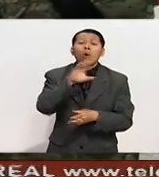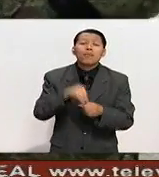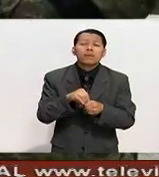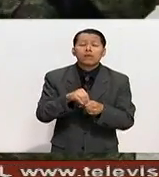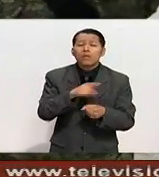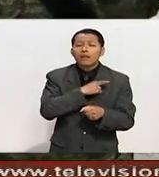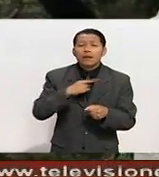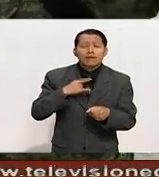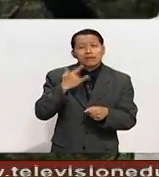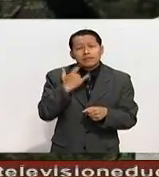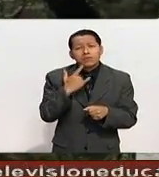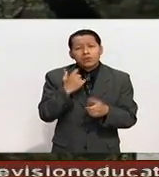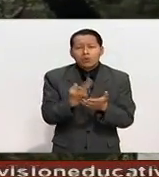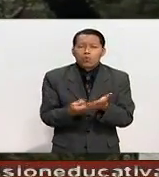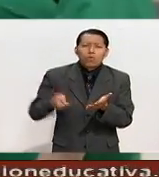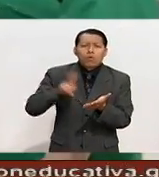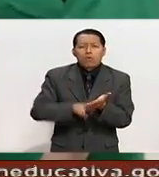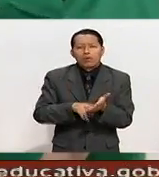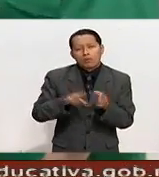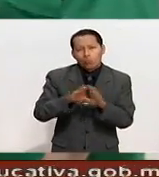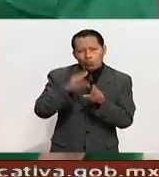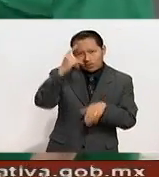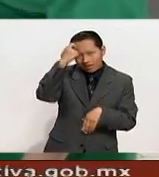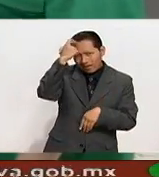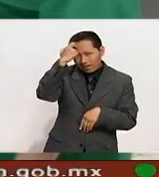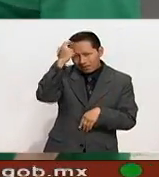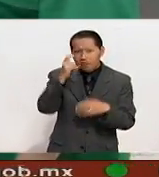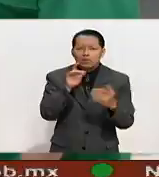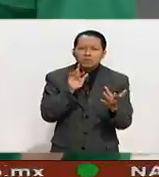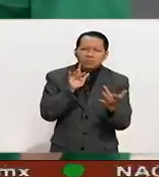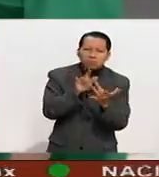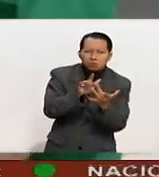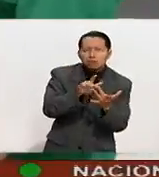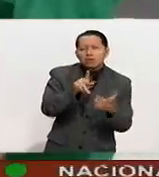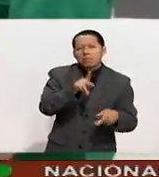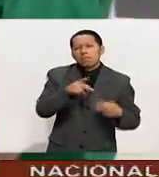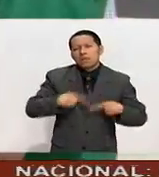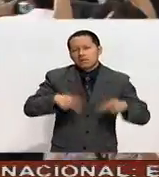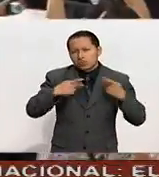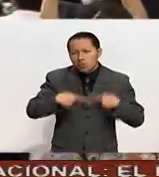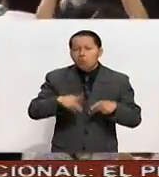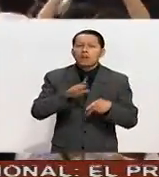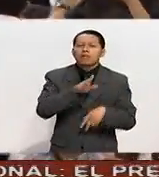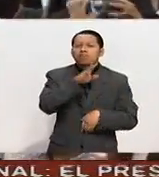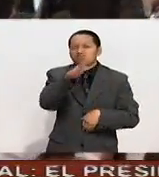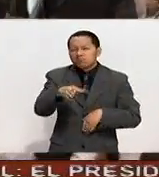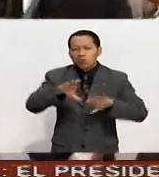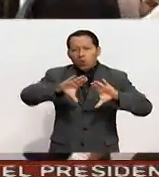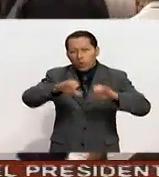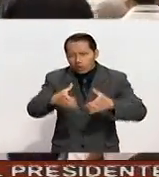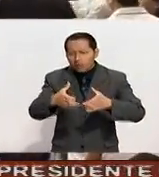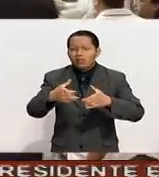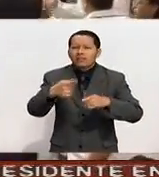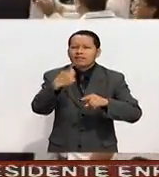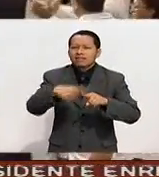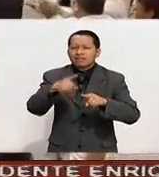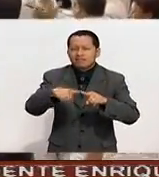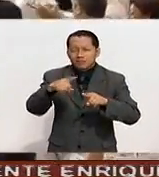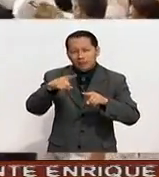redoblar acciones, ser creativos, acercarnos con la población, ir a las comunidades, justamente para